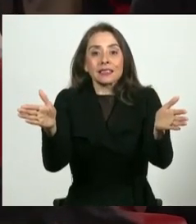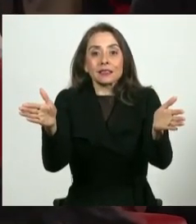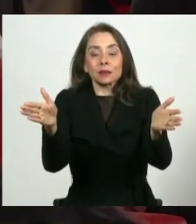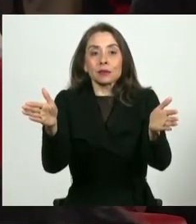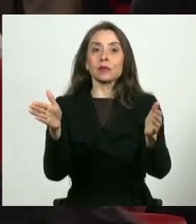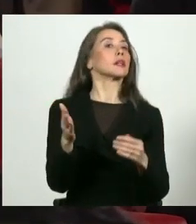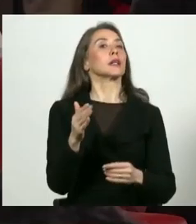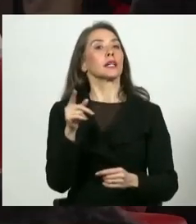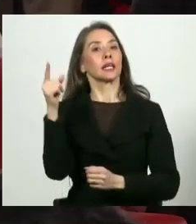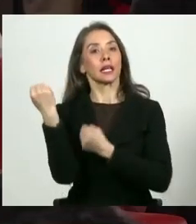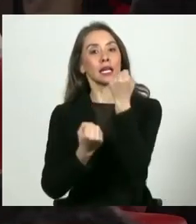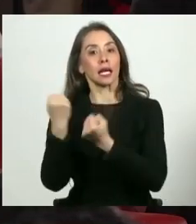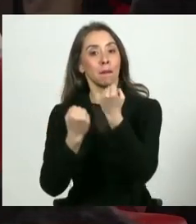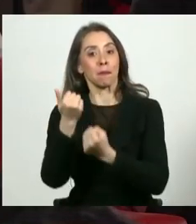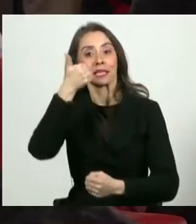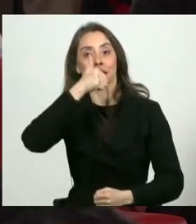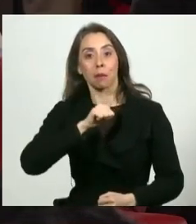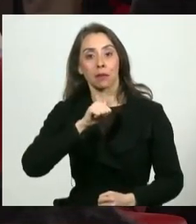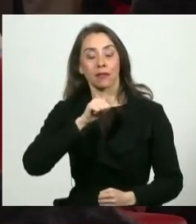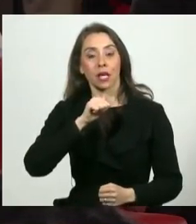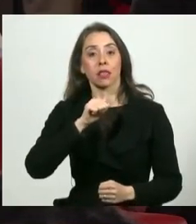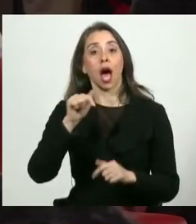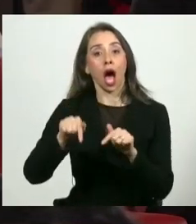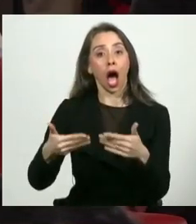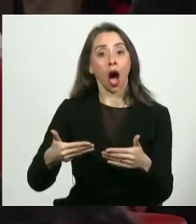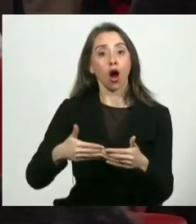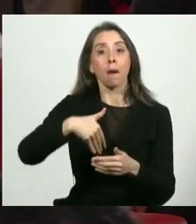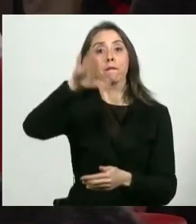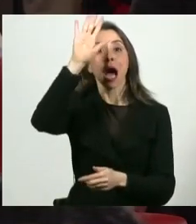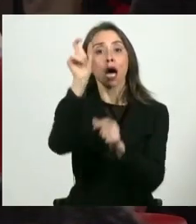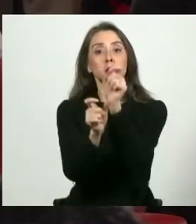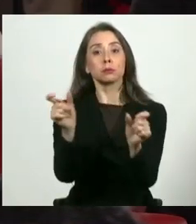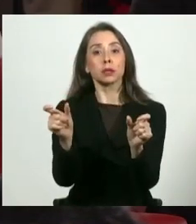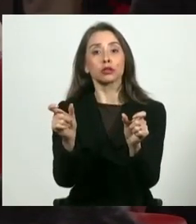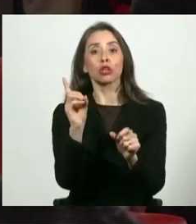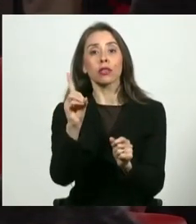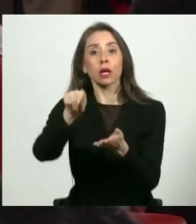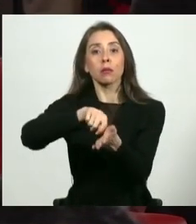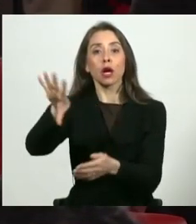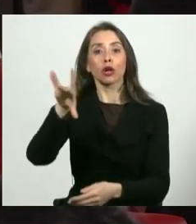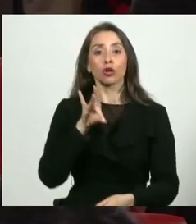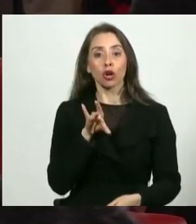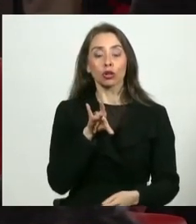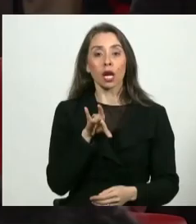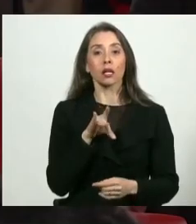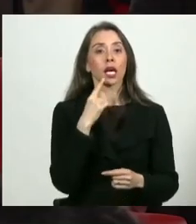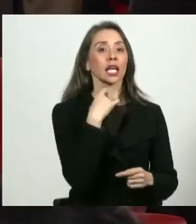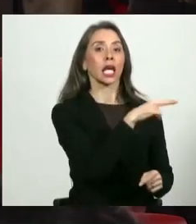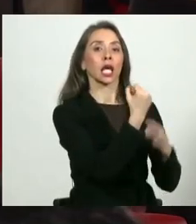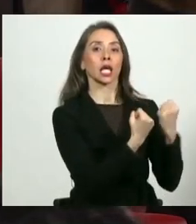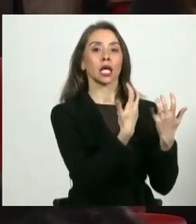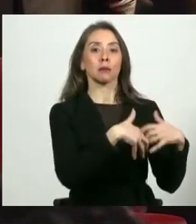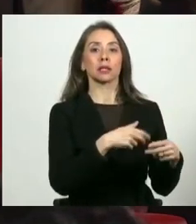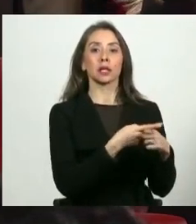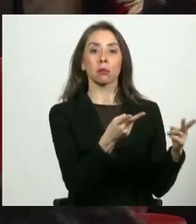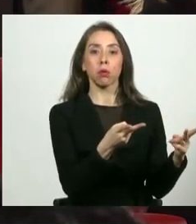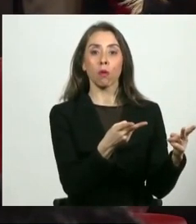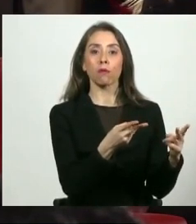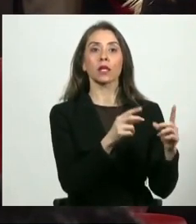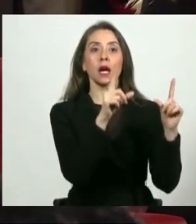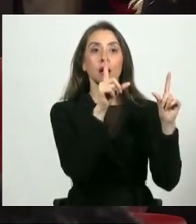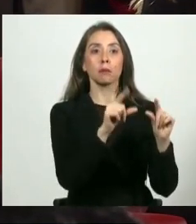empresa privada en este momento tiene más personas contratadas con discapacidad que las empresas públicas. La maquinaria pública es